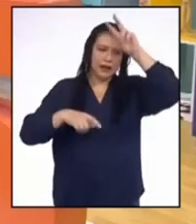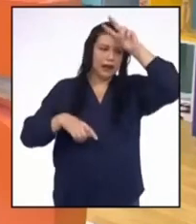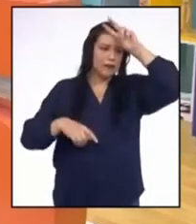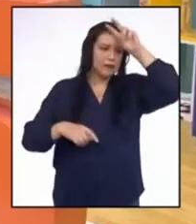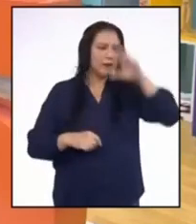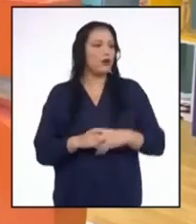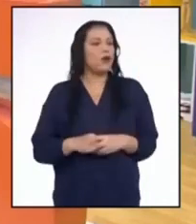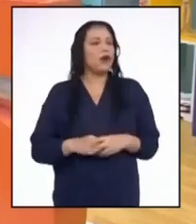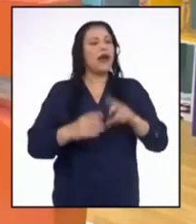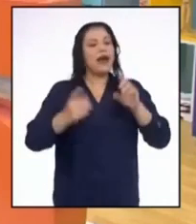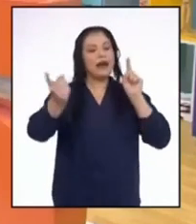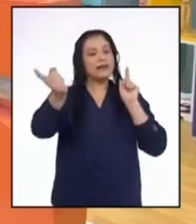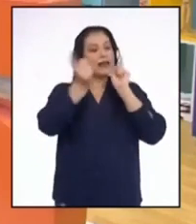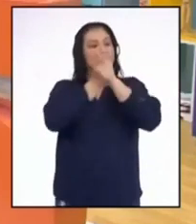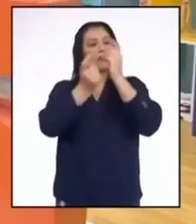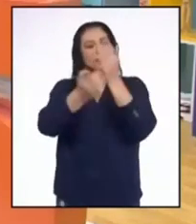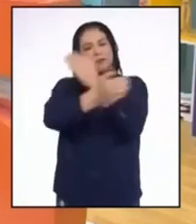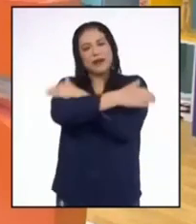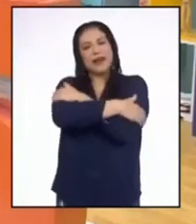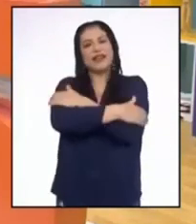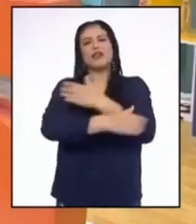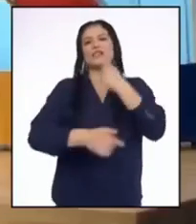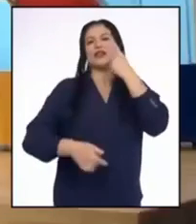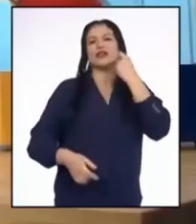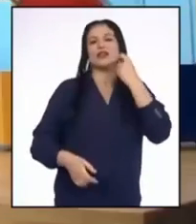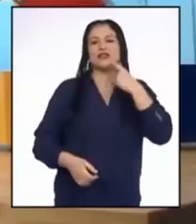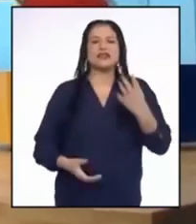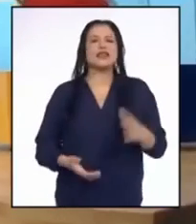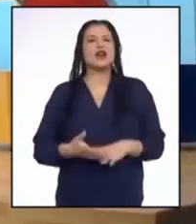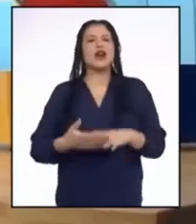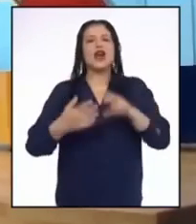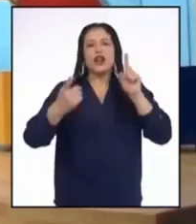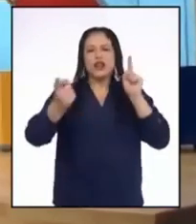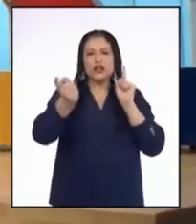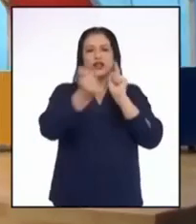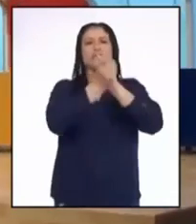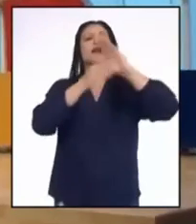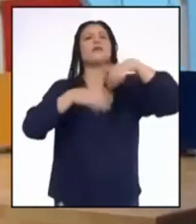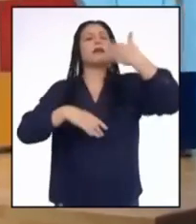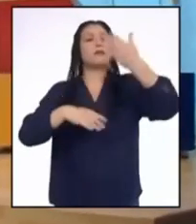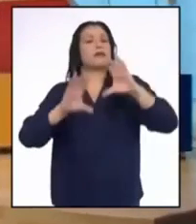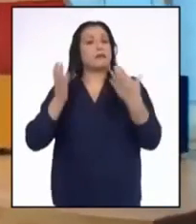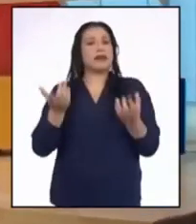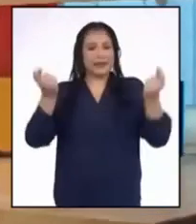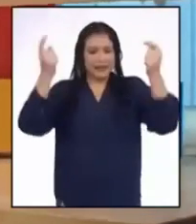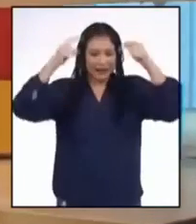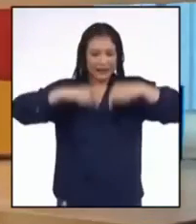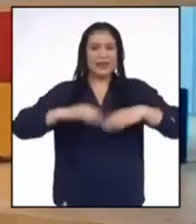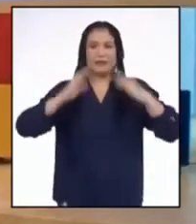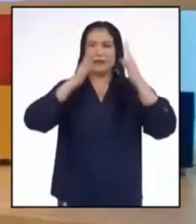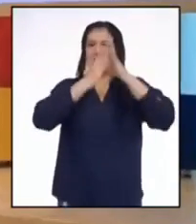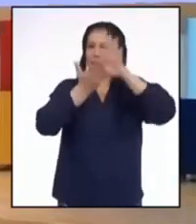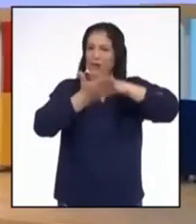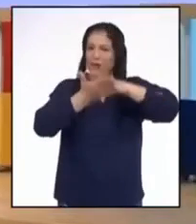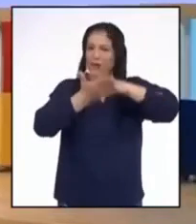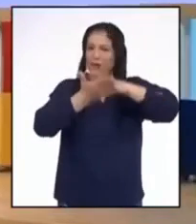Tupananchikama, Cuyas, Jaiwao, Jipanicuna. Nos vemos en el siguiente programa de ¡Aprende!